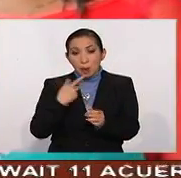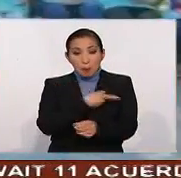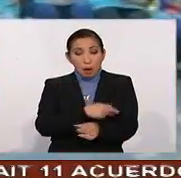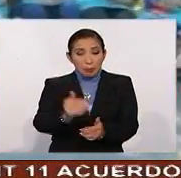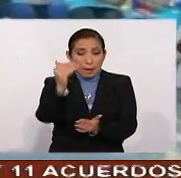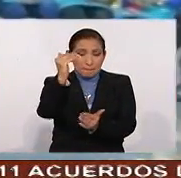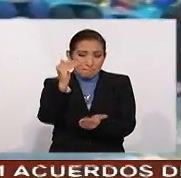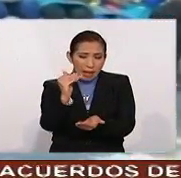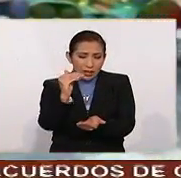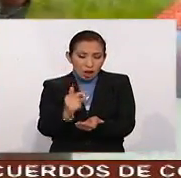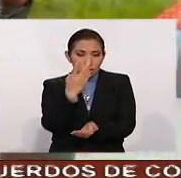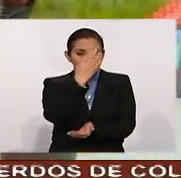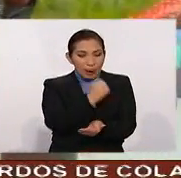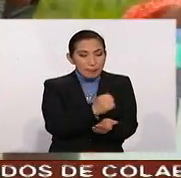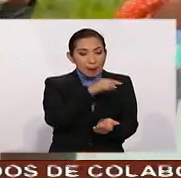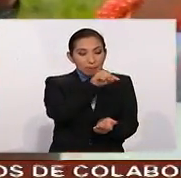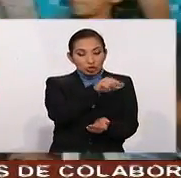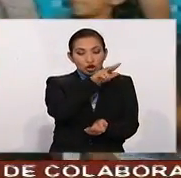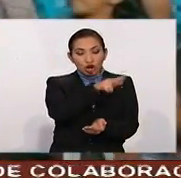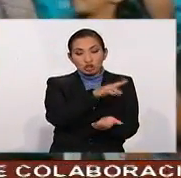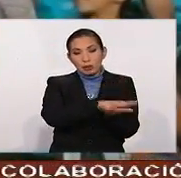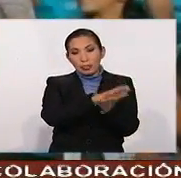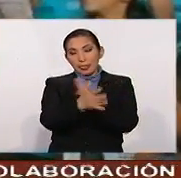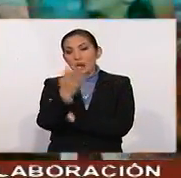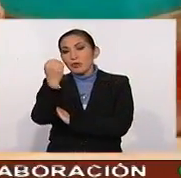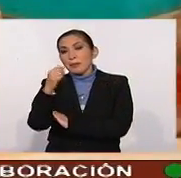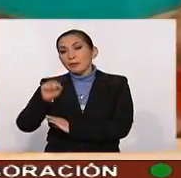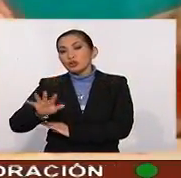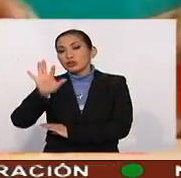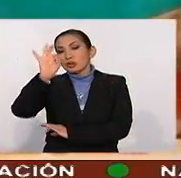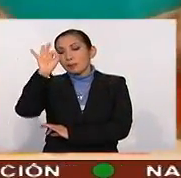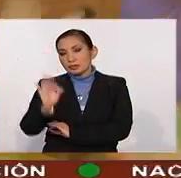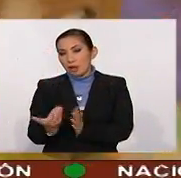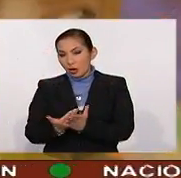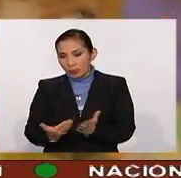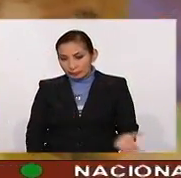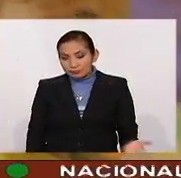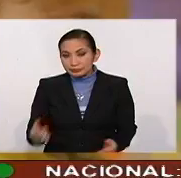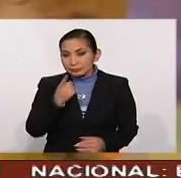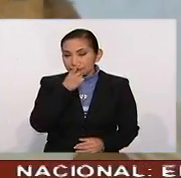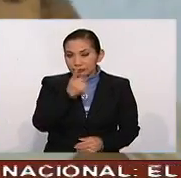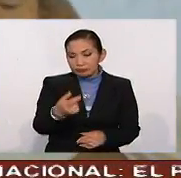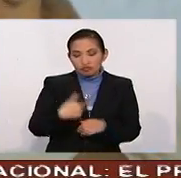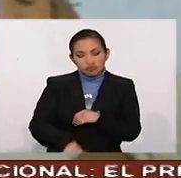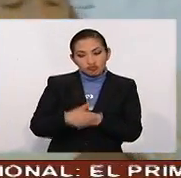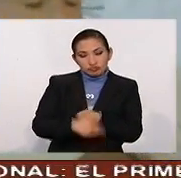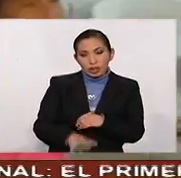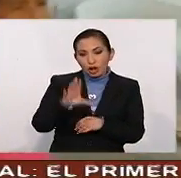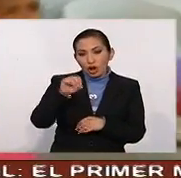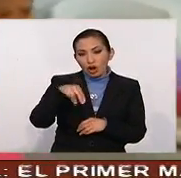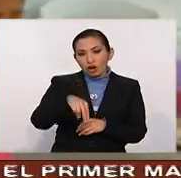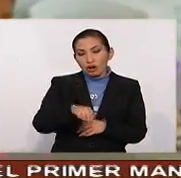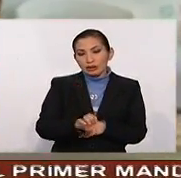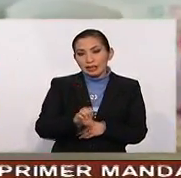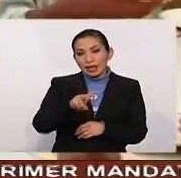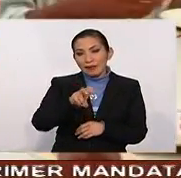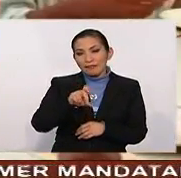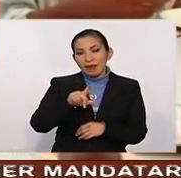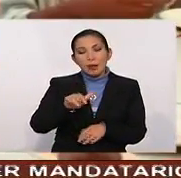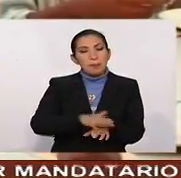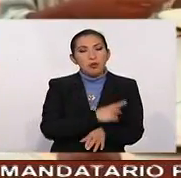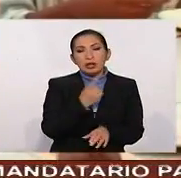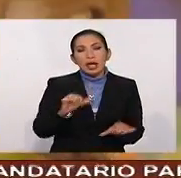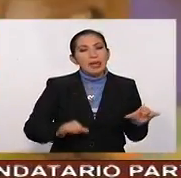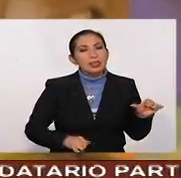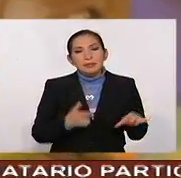extrema, la cual pasó de 9.8 a 9.5%, de acuerdo a datos del Coneval. Esto se logró mediante